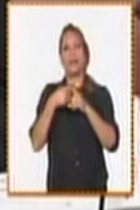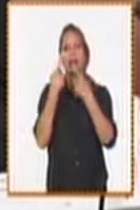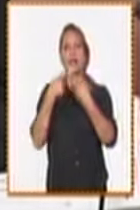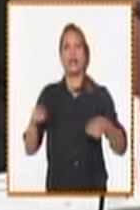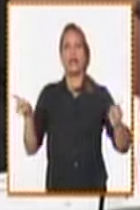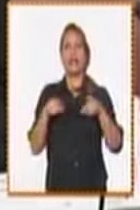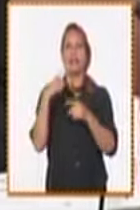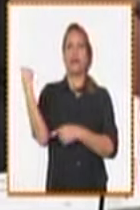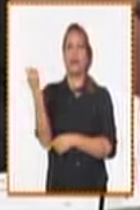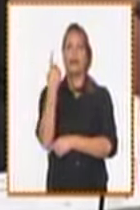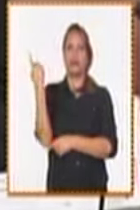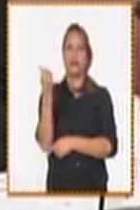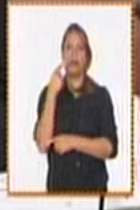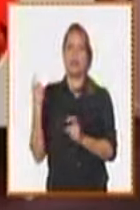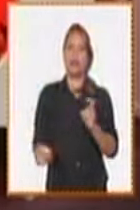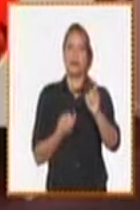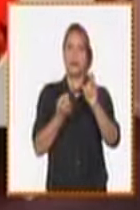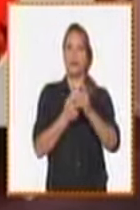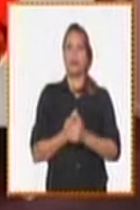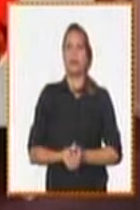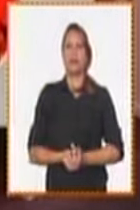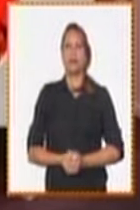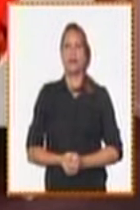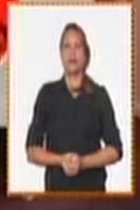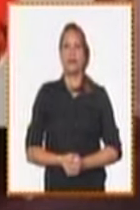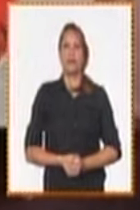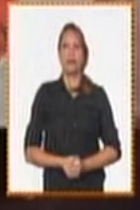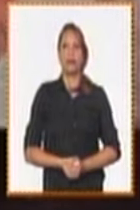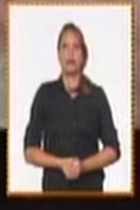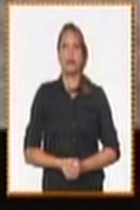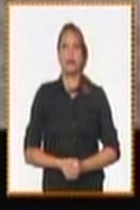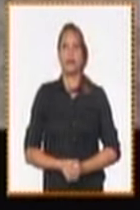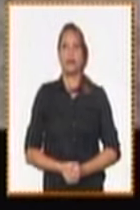siendo nuestro himno de combate. Buenas noches.